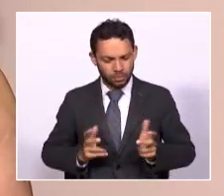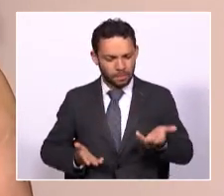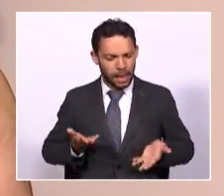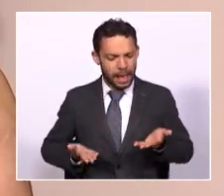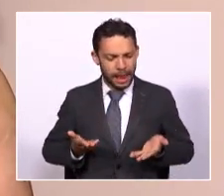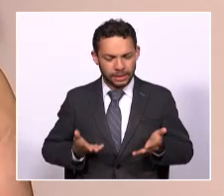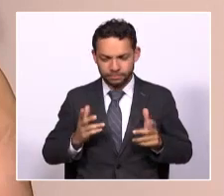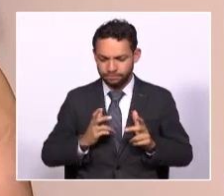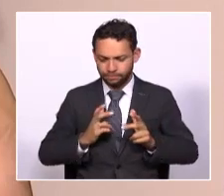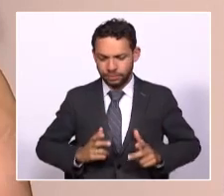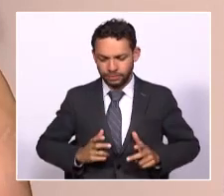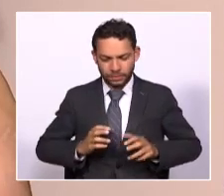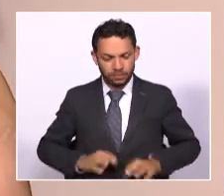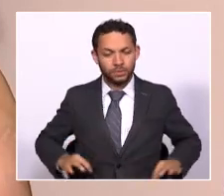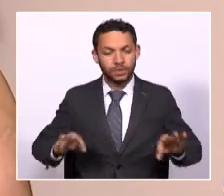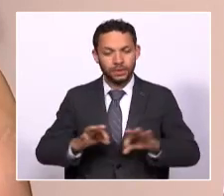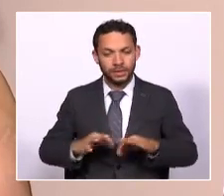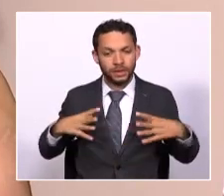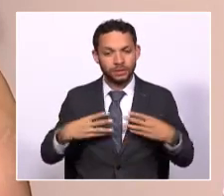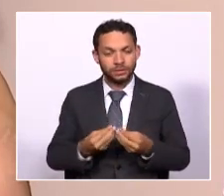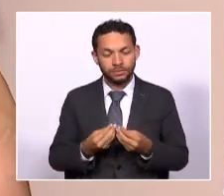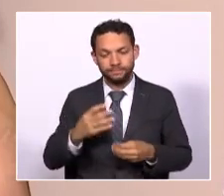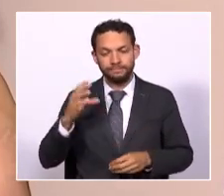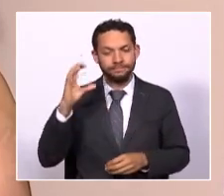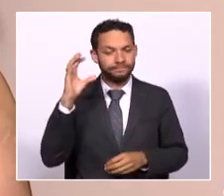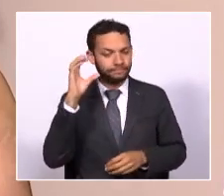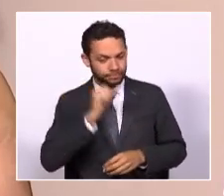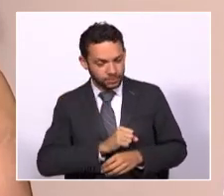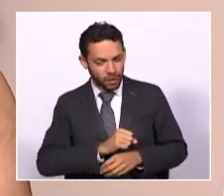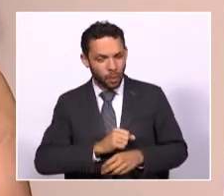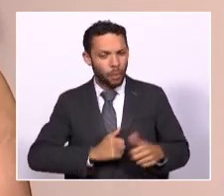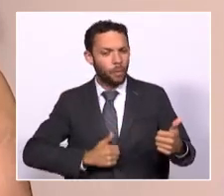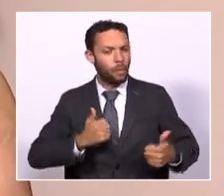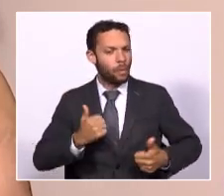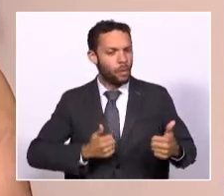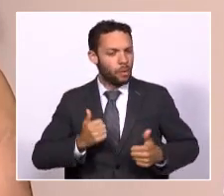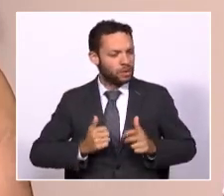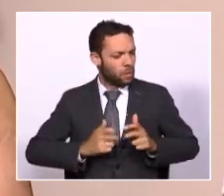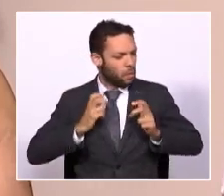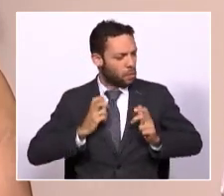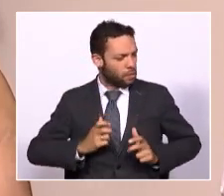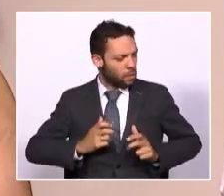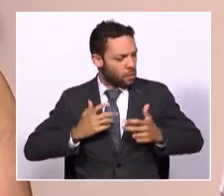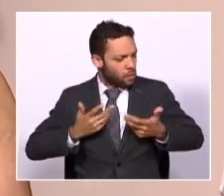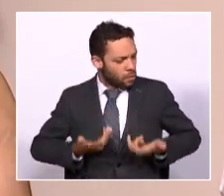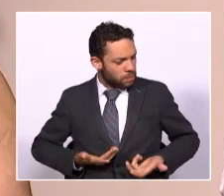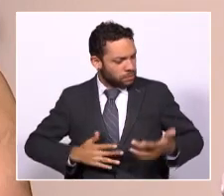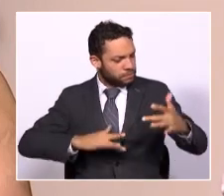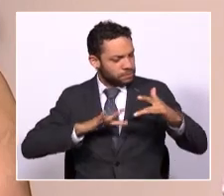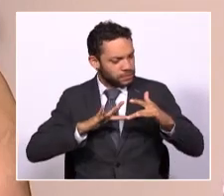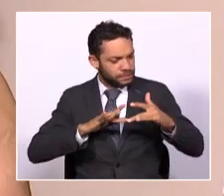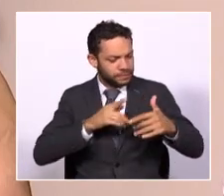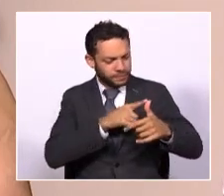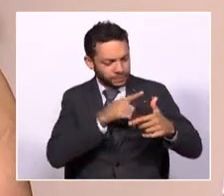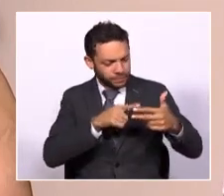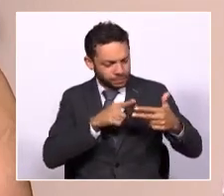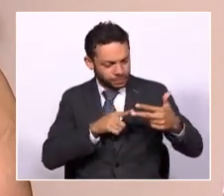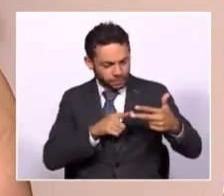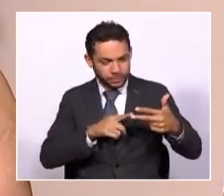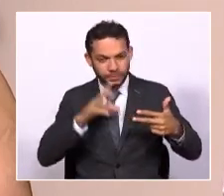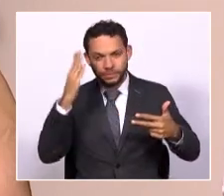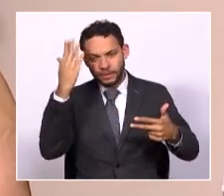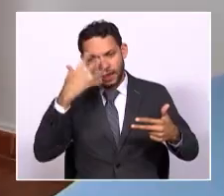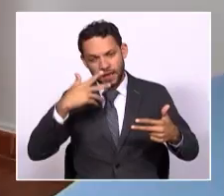corporal que hay. Entonces es importante tener en cuenta también qué tipo de cuerpo tenemos para poder realizar el tipo de evaluación,